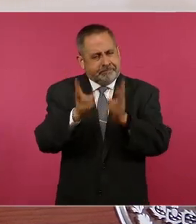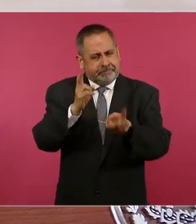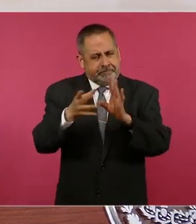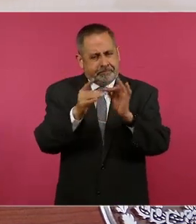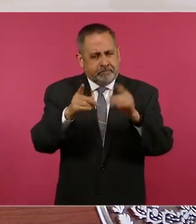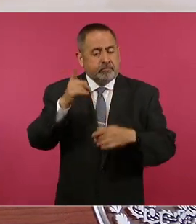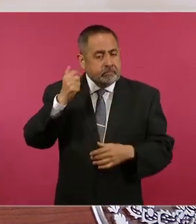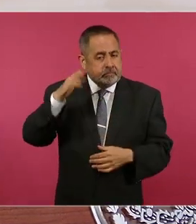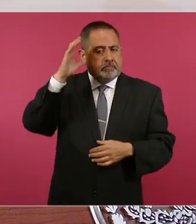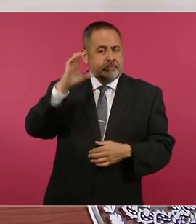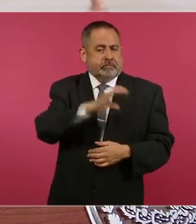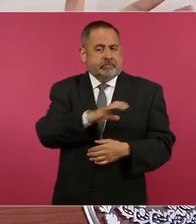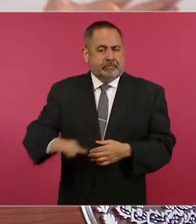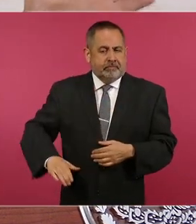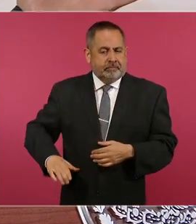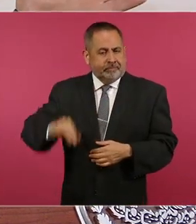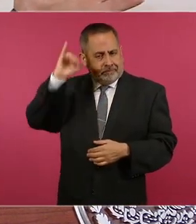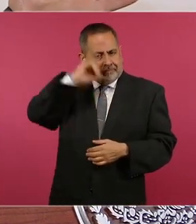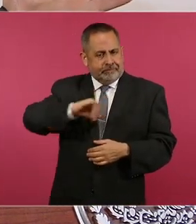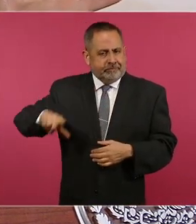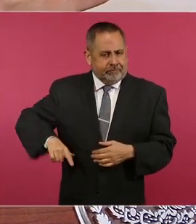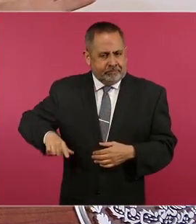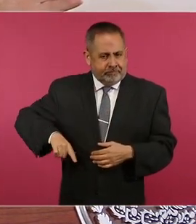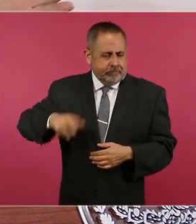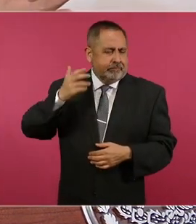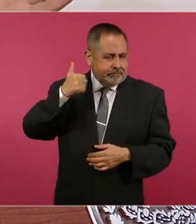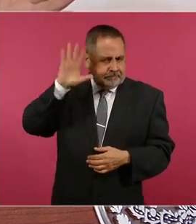candidato a jefe de gobierno aquí en la ciudad